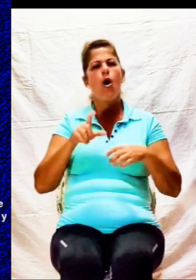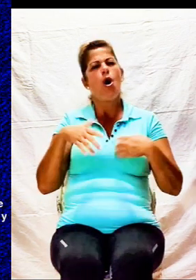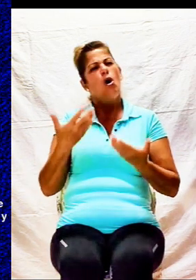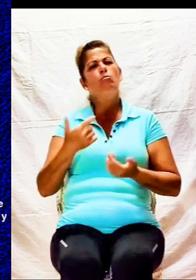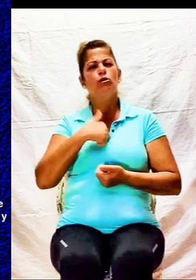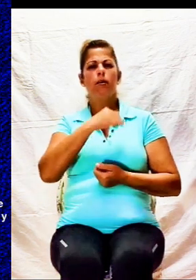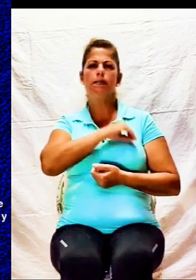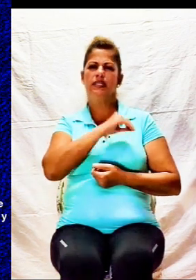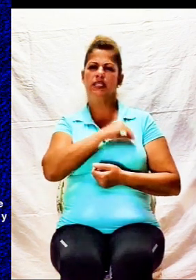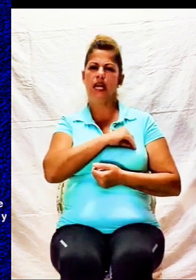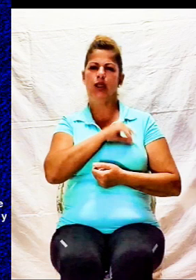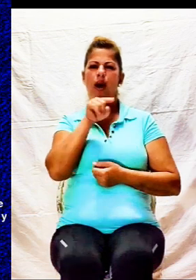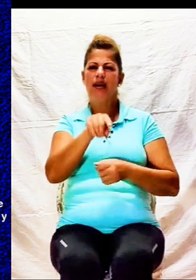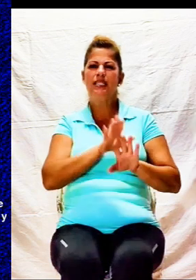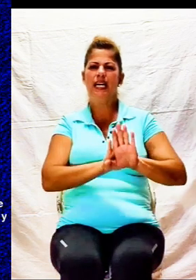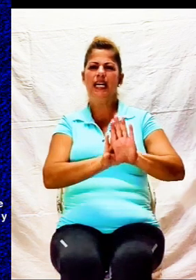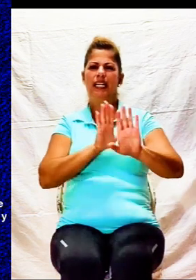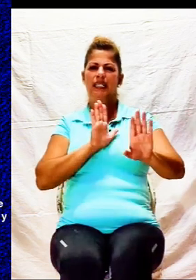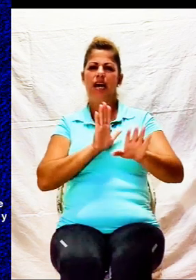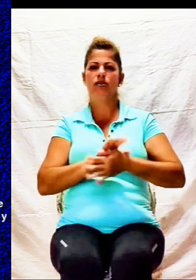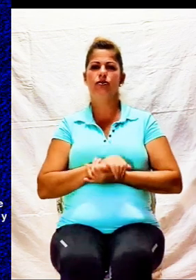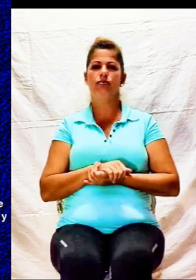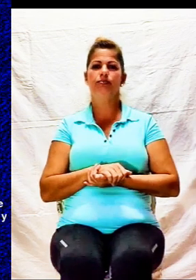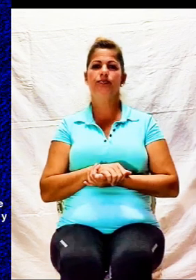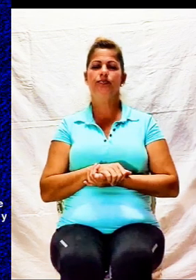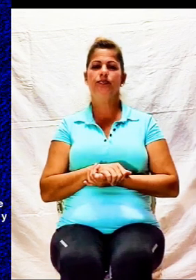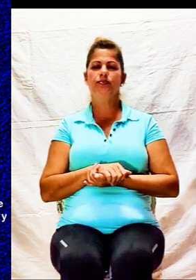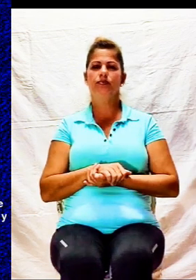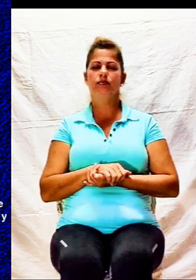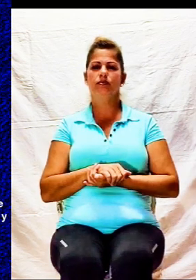Observo cómo me hace sentir ese rechazo.